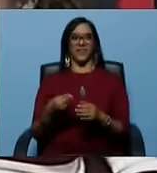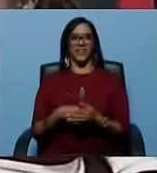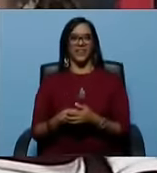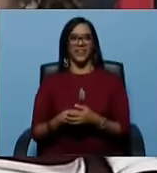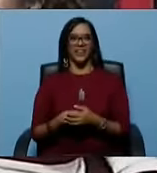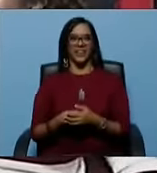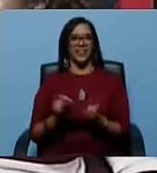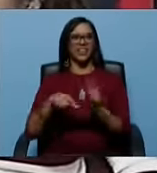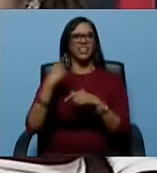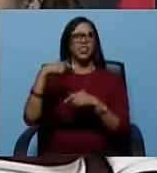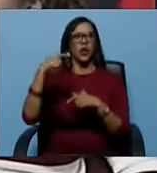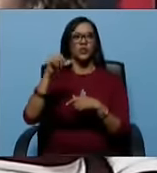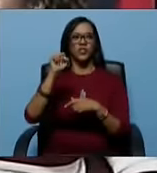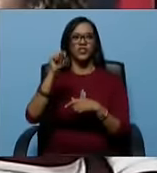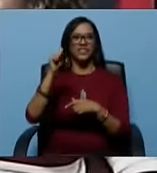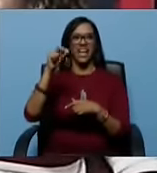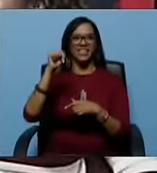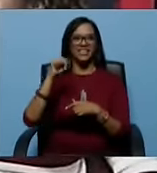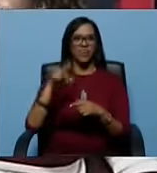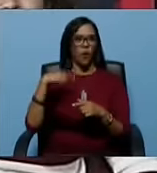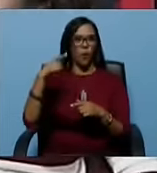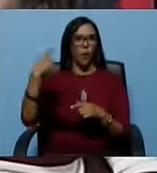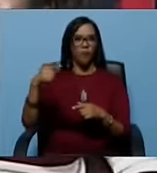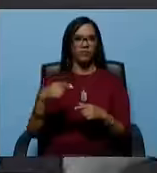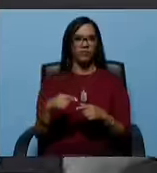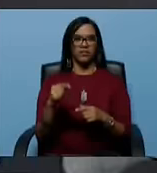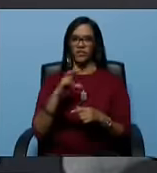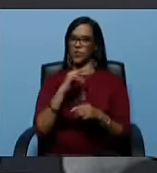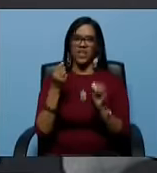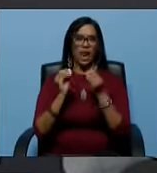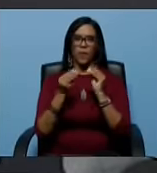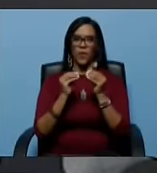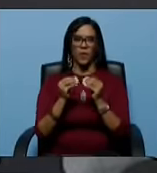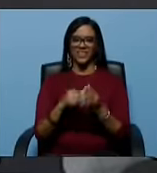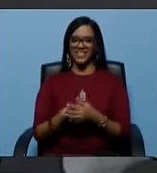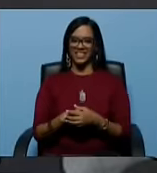¿Ese de otro San? ¿Ah? ¿Ese no de la Morocha?